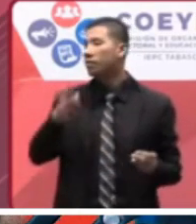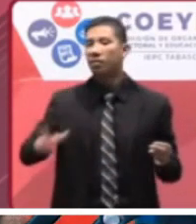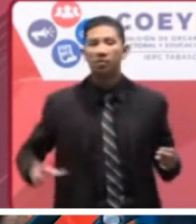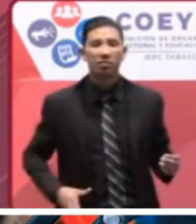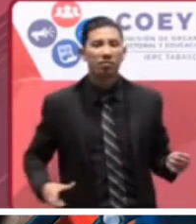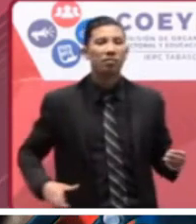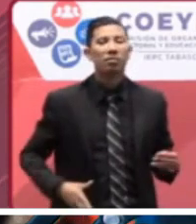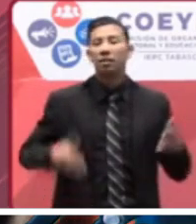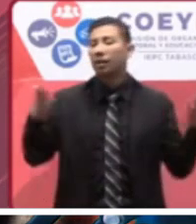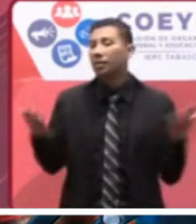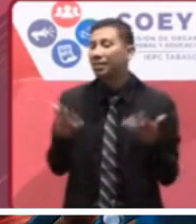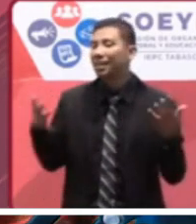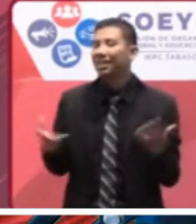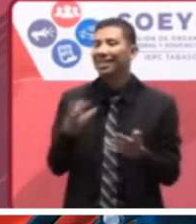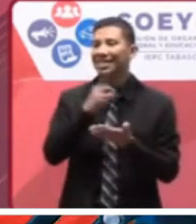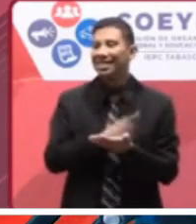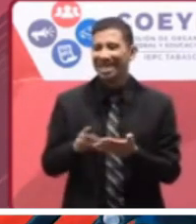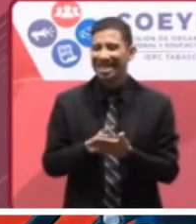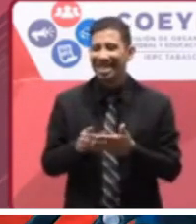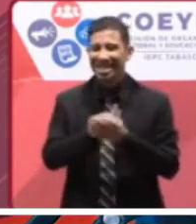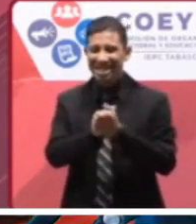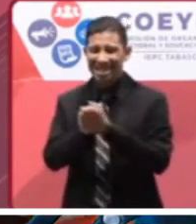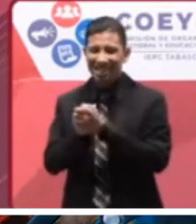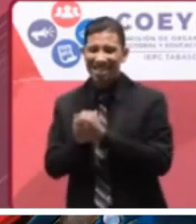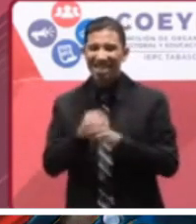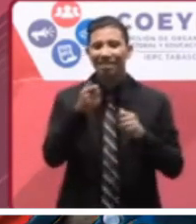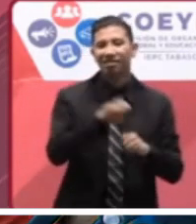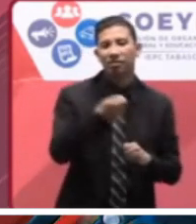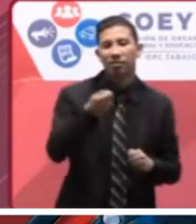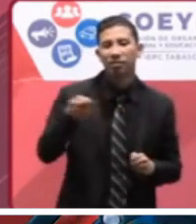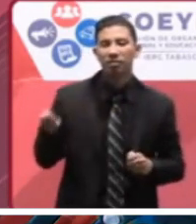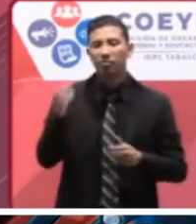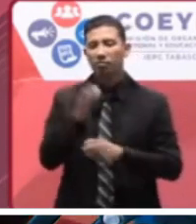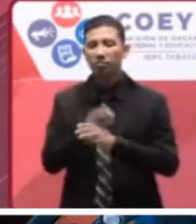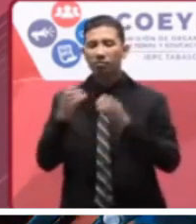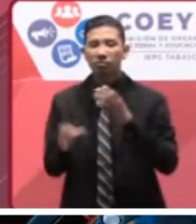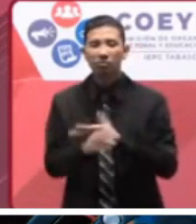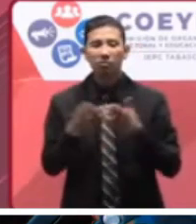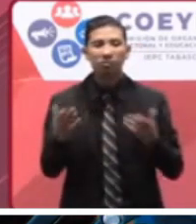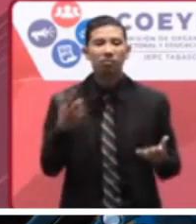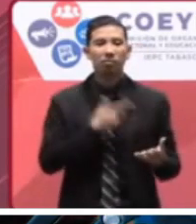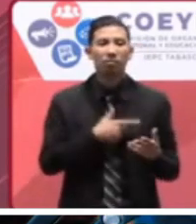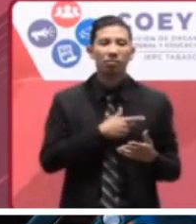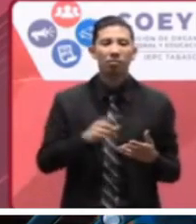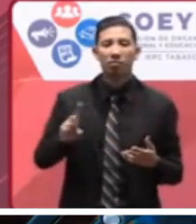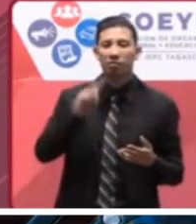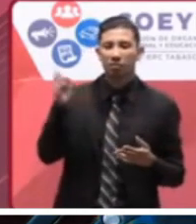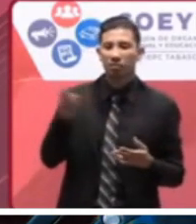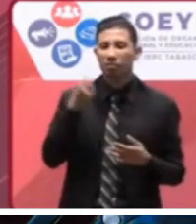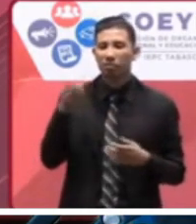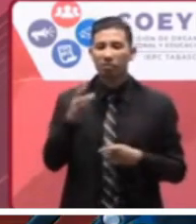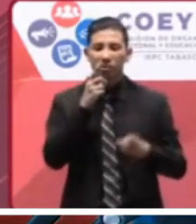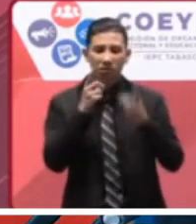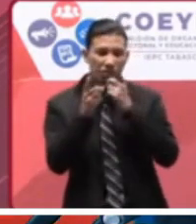izquierda o de derecha. Y a mí me gusta siempre saludar a todo el mundo porque es una cuestión de elemental cortesía. Y me gusta hacer... Estos diálogos son buenísimos.